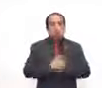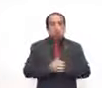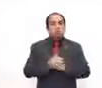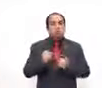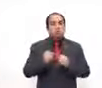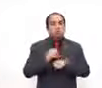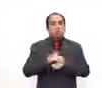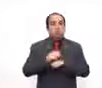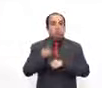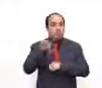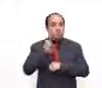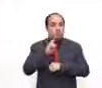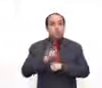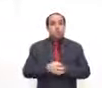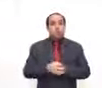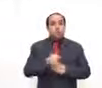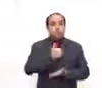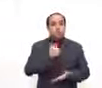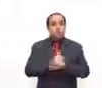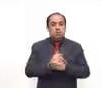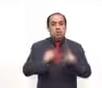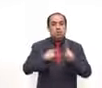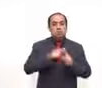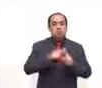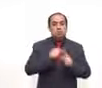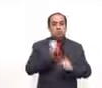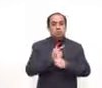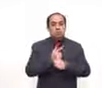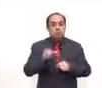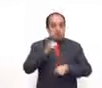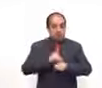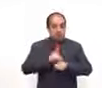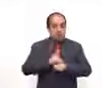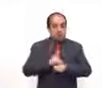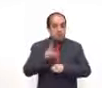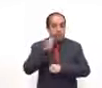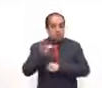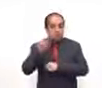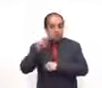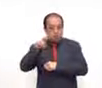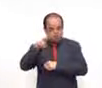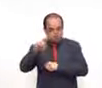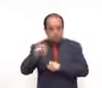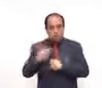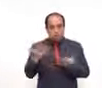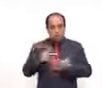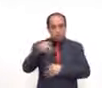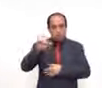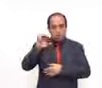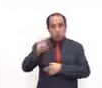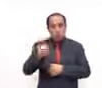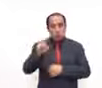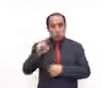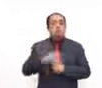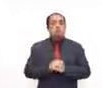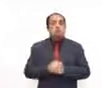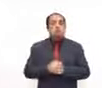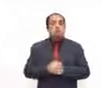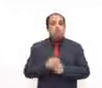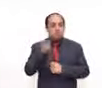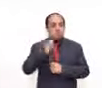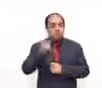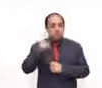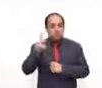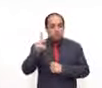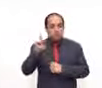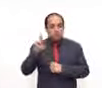ciudad y los positivos identificados diario. Entre pruebas de antígenos que hacemos en los kioscos que tenemos, así como las pruebas PCR que se hacen en todas las